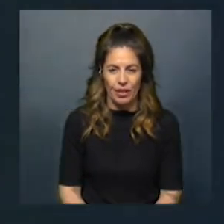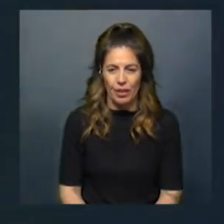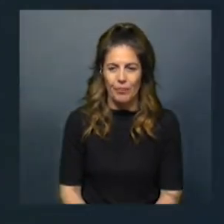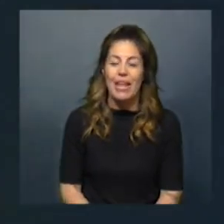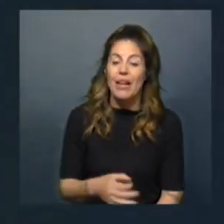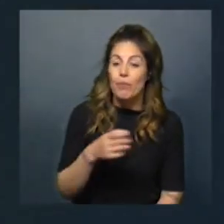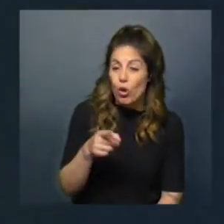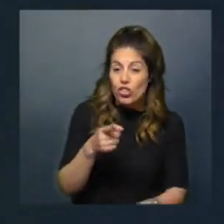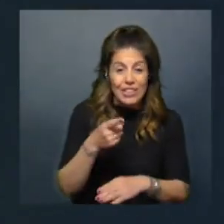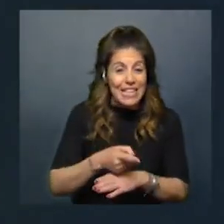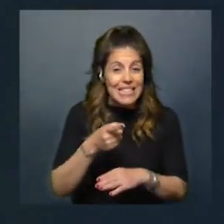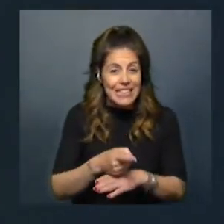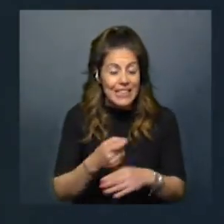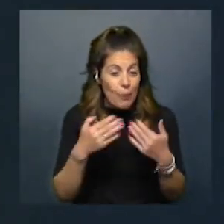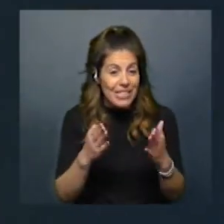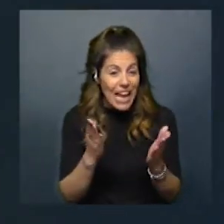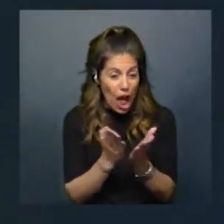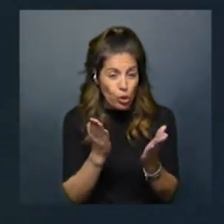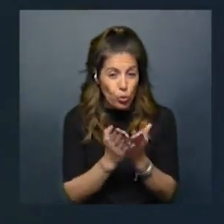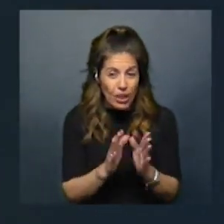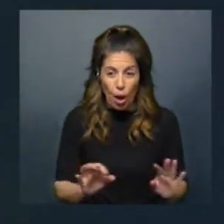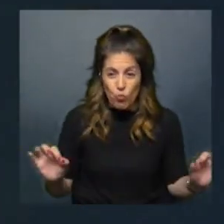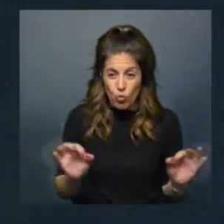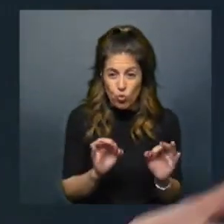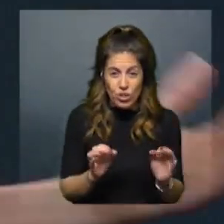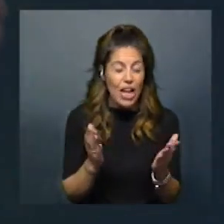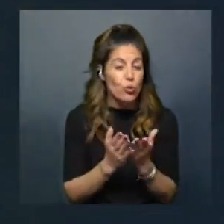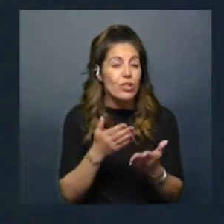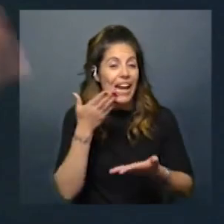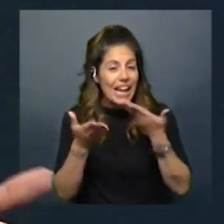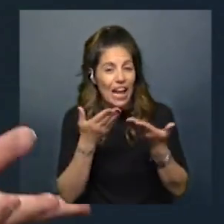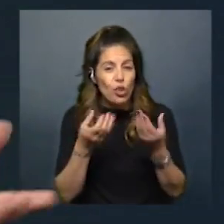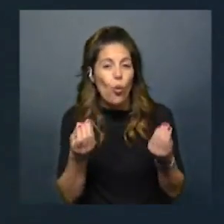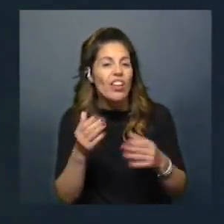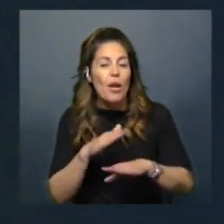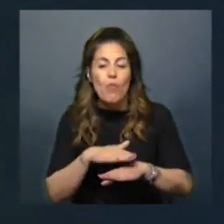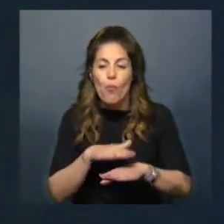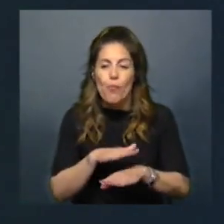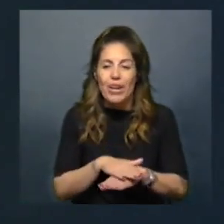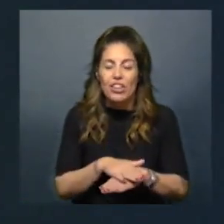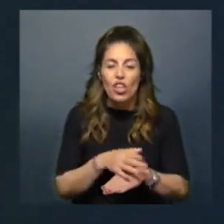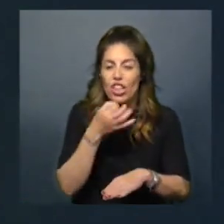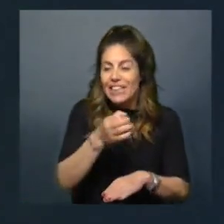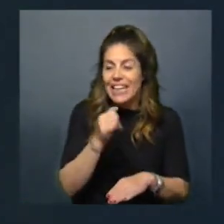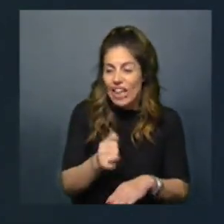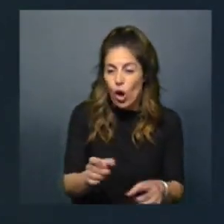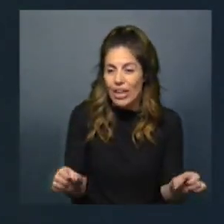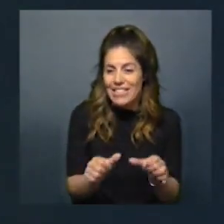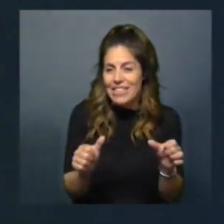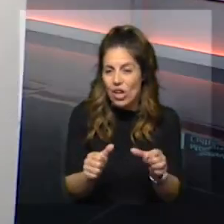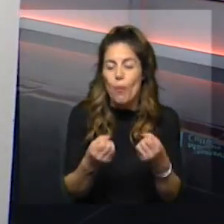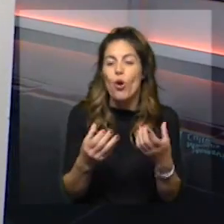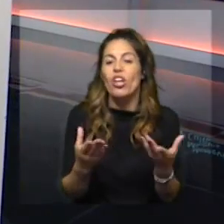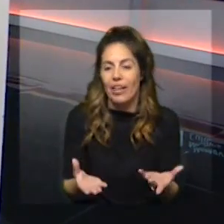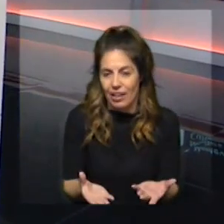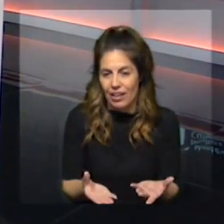pero decidiste ponerte a estudiar música, ponerte a estudiar canto cuando... Sí, obvio. Porque ¿en qué momento dijiste, tengo que hacer esto? ¿Por qué...?